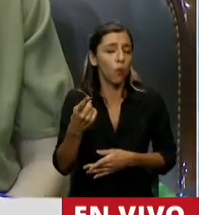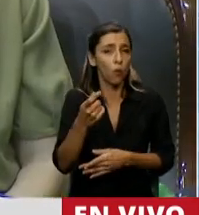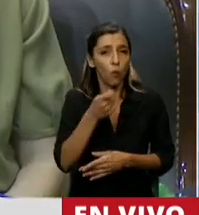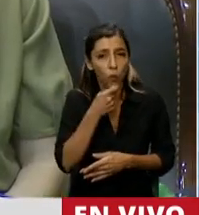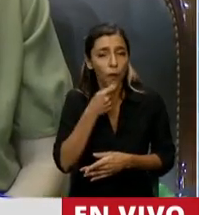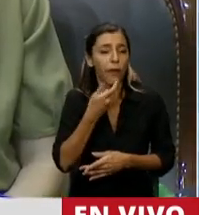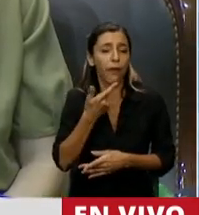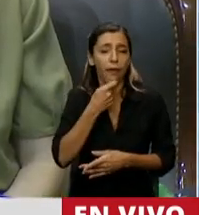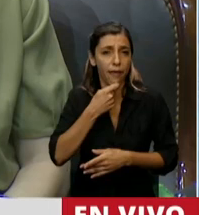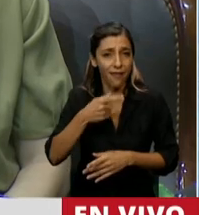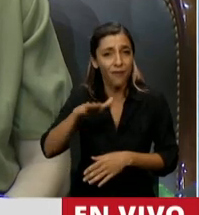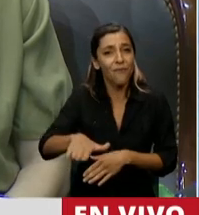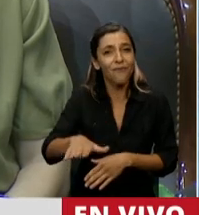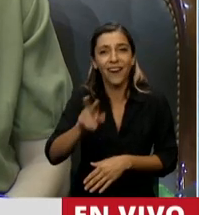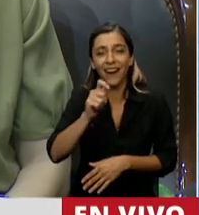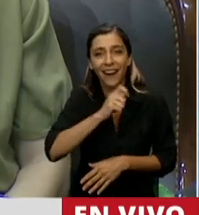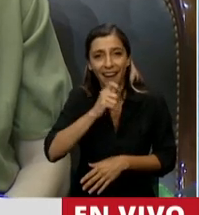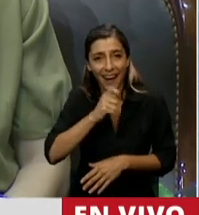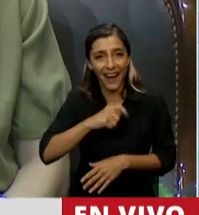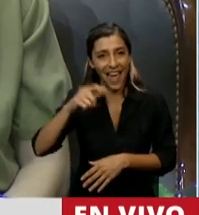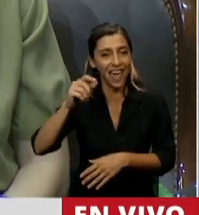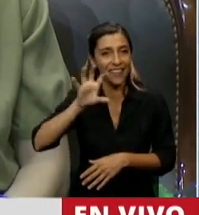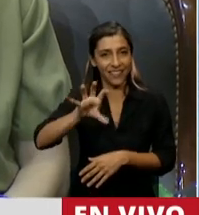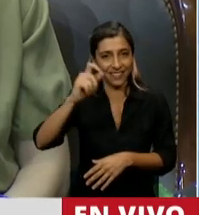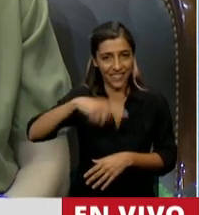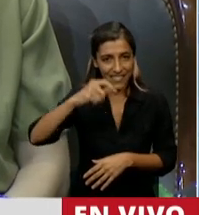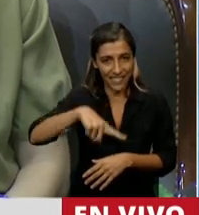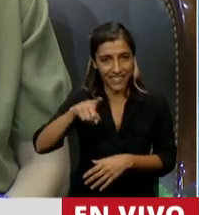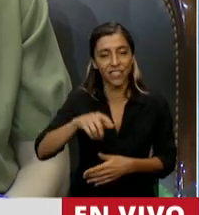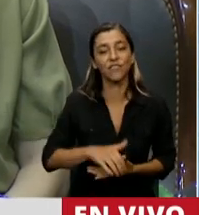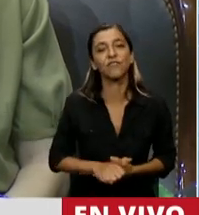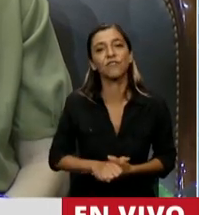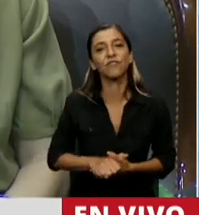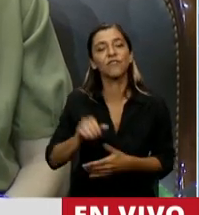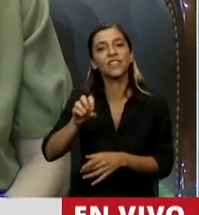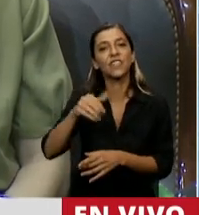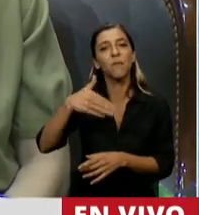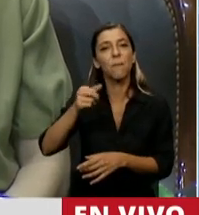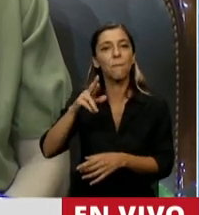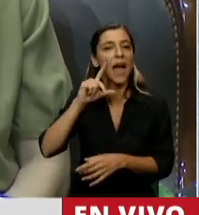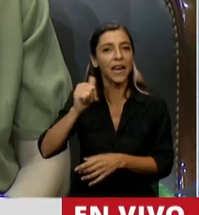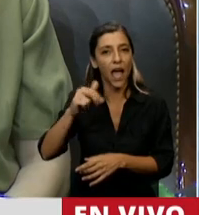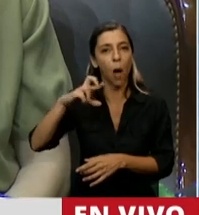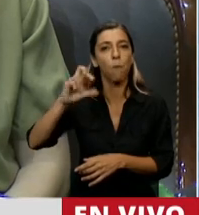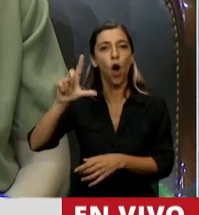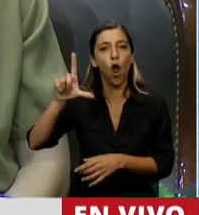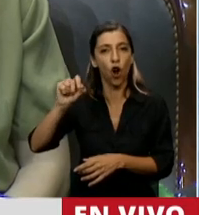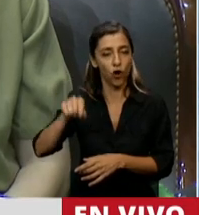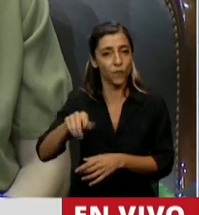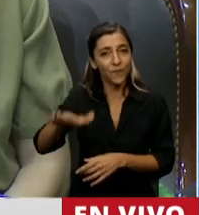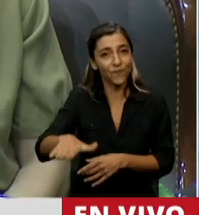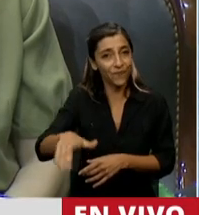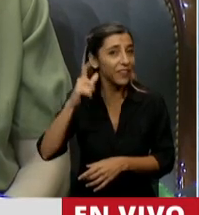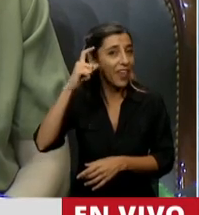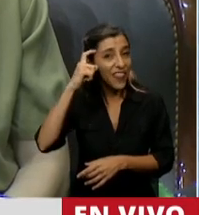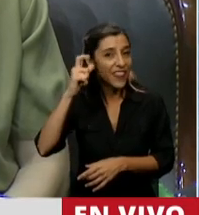niña del impenetrable chaqueño, de Paraje Techat, María Polo. María Polo es una niña de